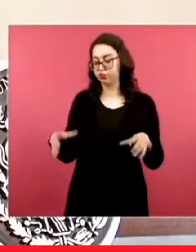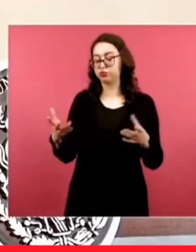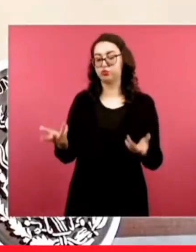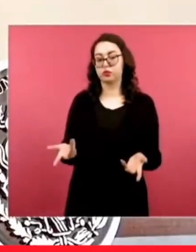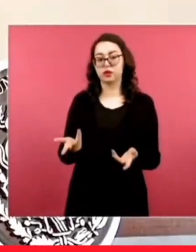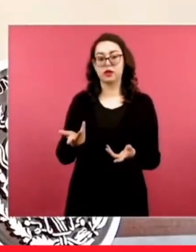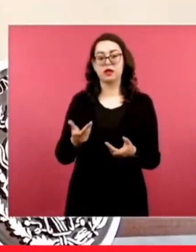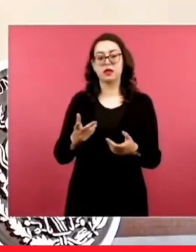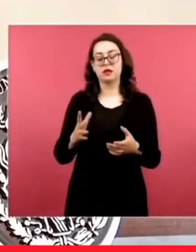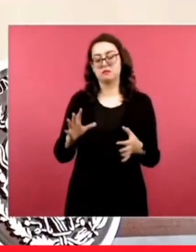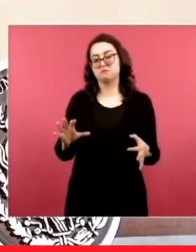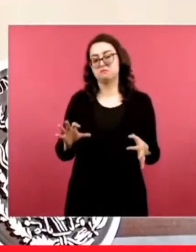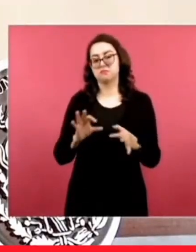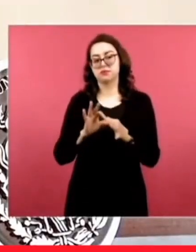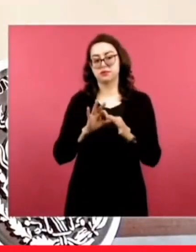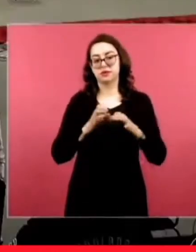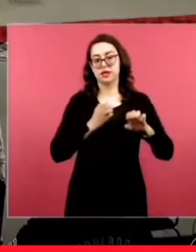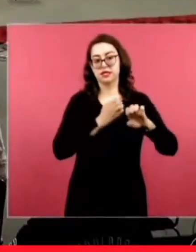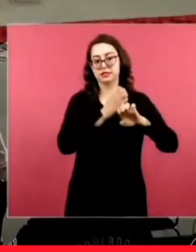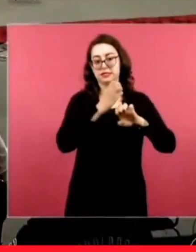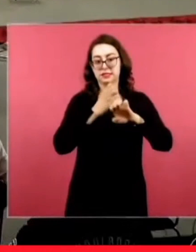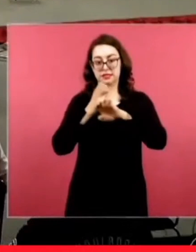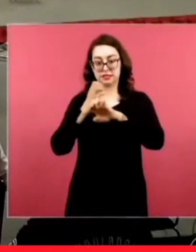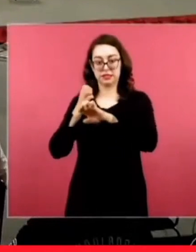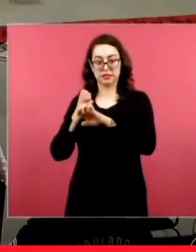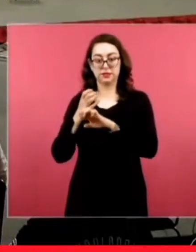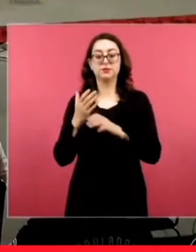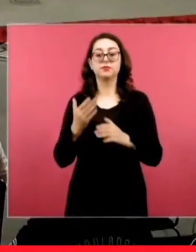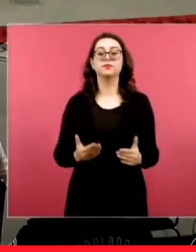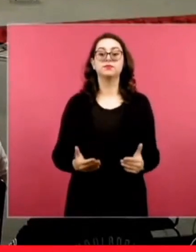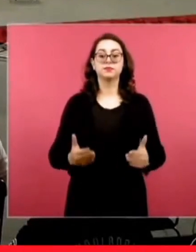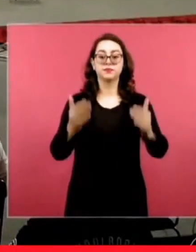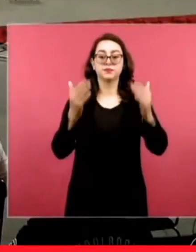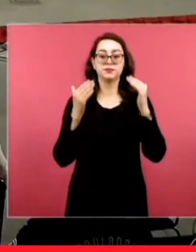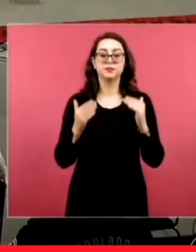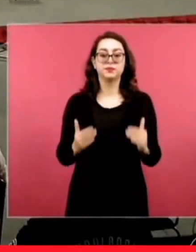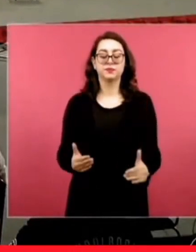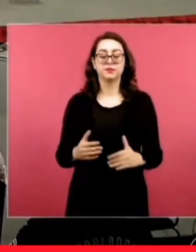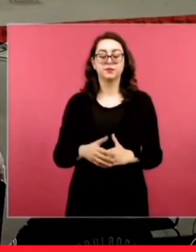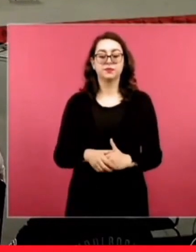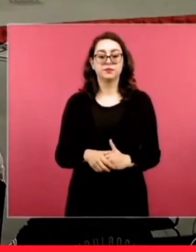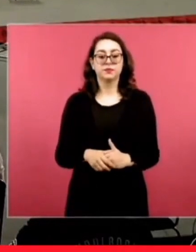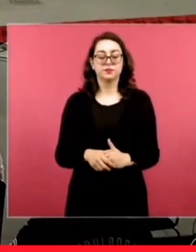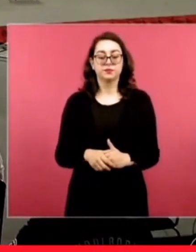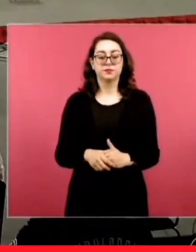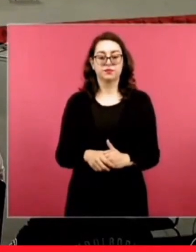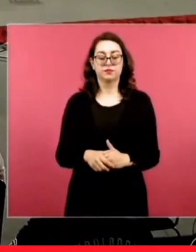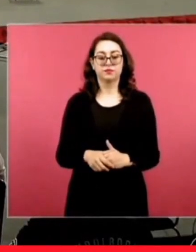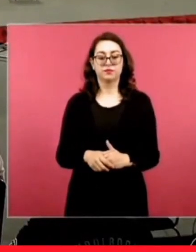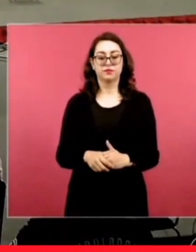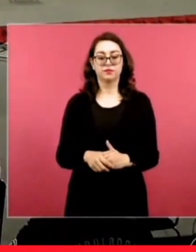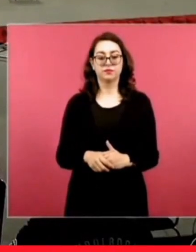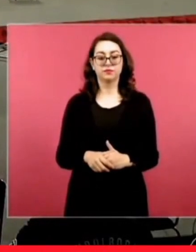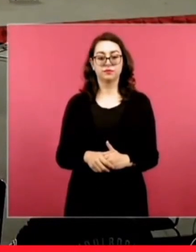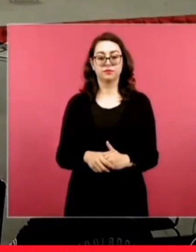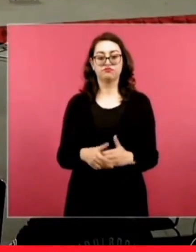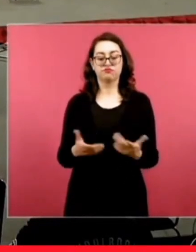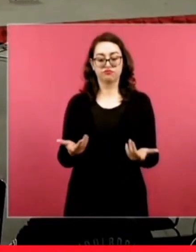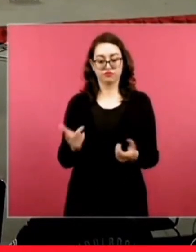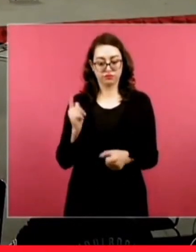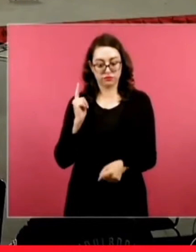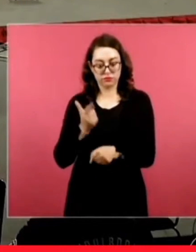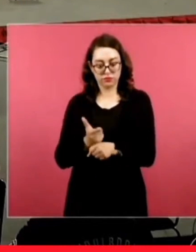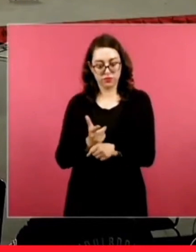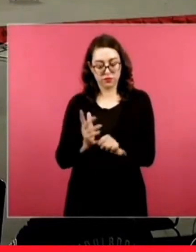los estados de la República. Si son tan amables de pasar la siguiente lámina, siempre tratamos de ir presentando